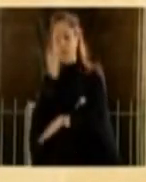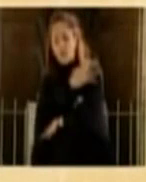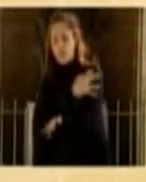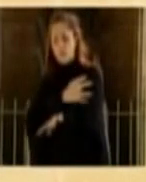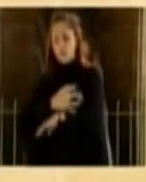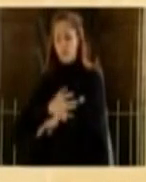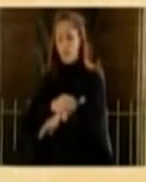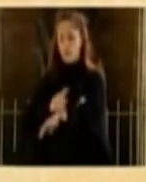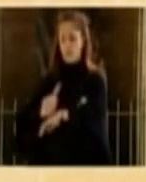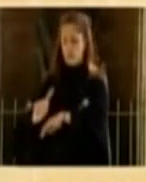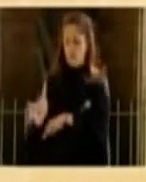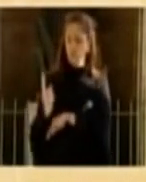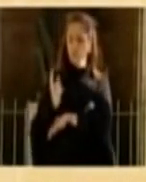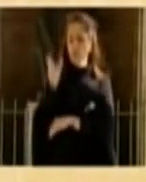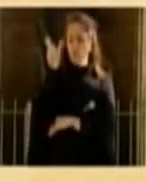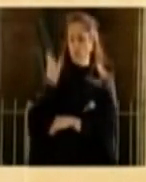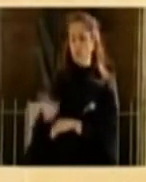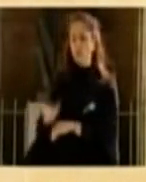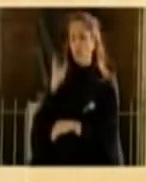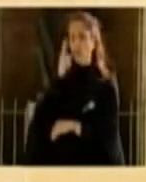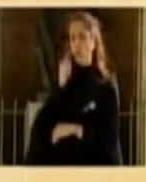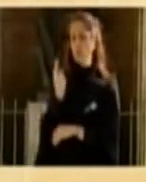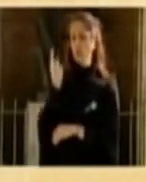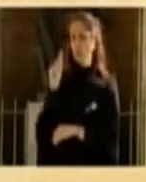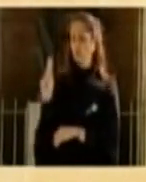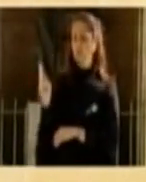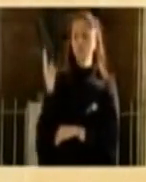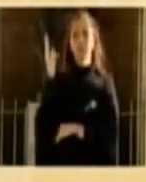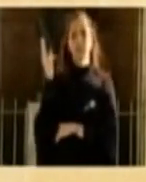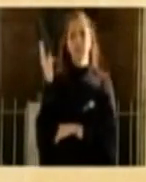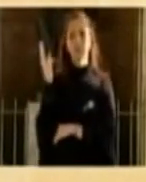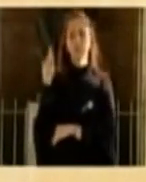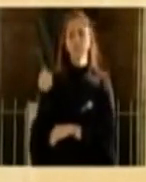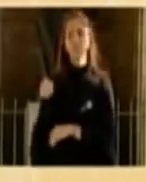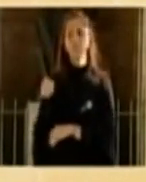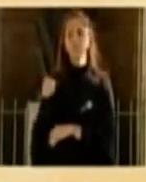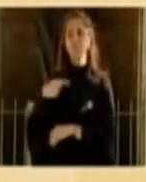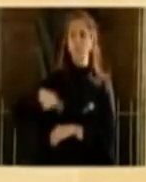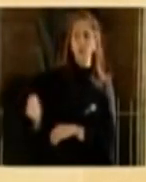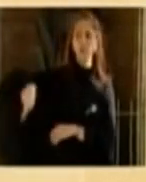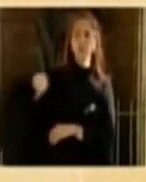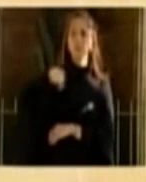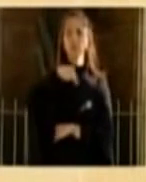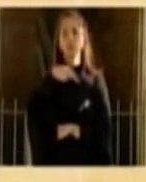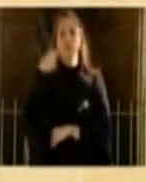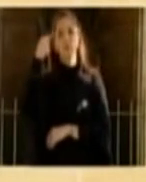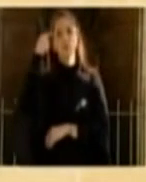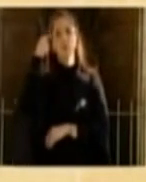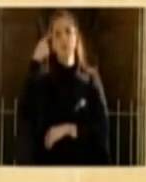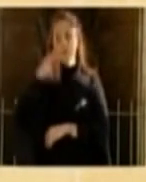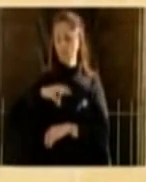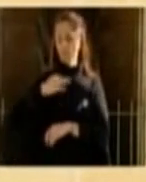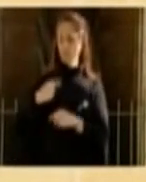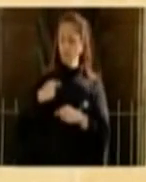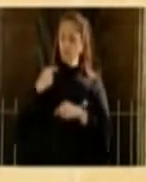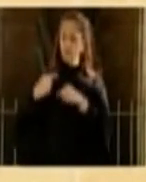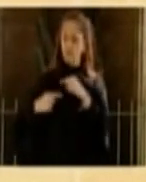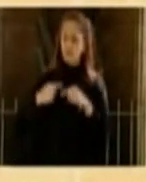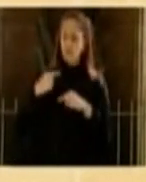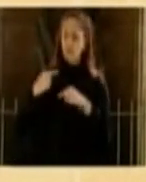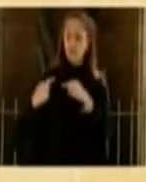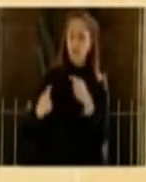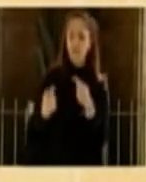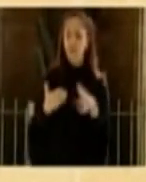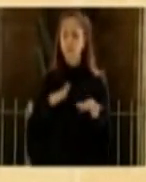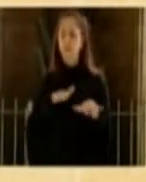soledad, moría un hombre. La mayoría de nosotros pasamos por la vida tratando apenas